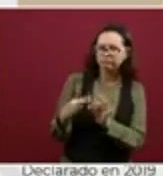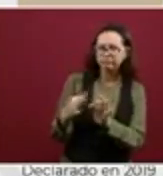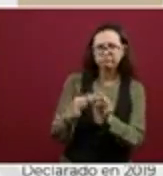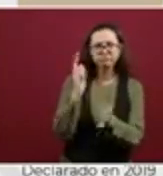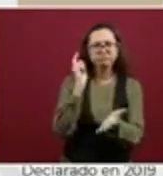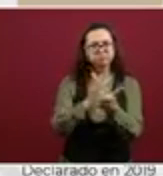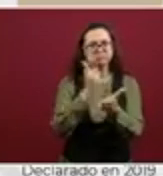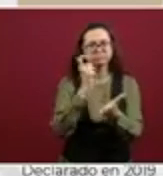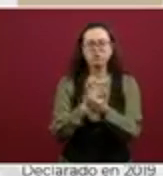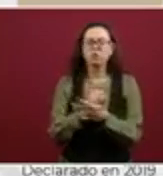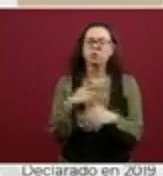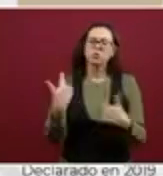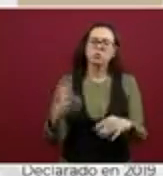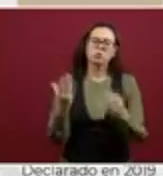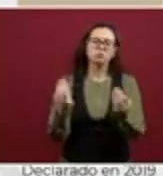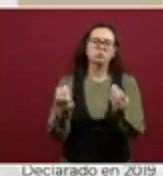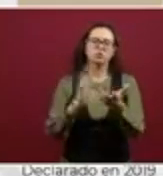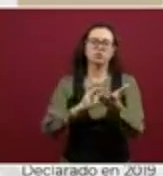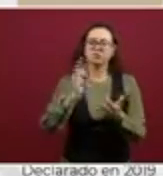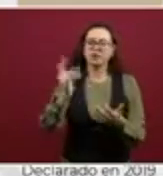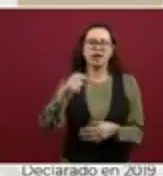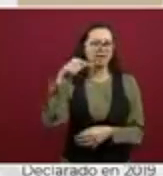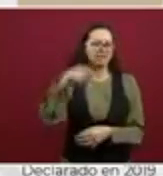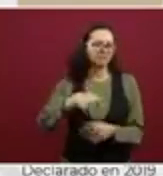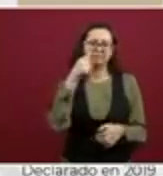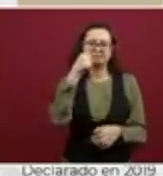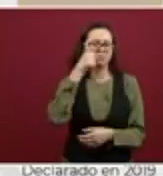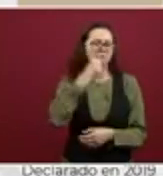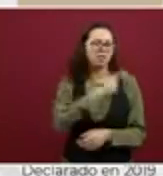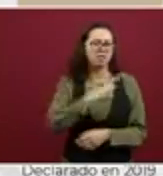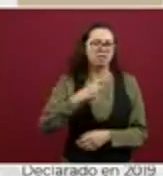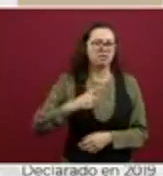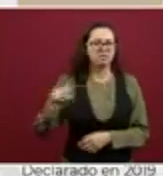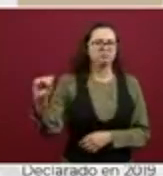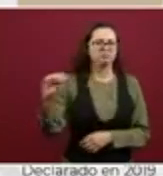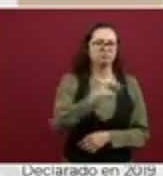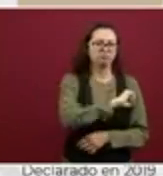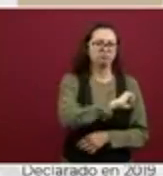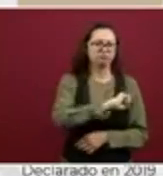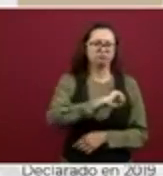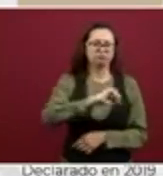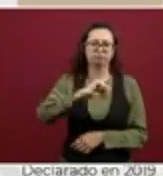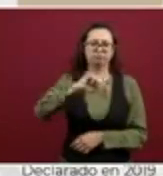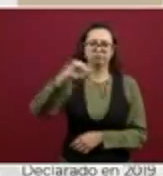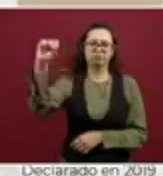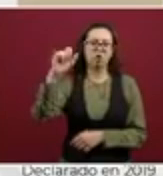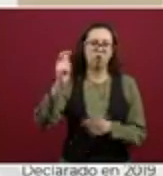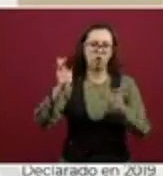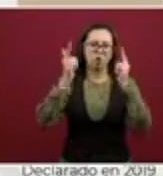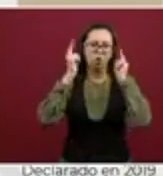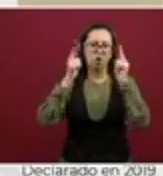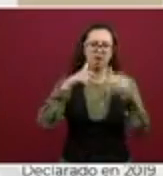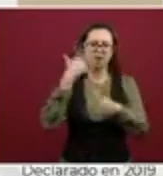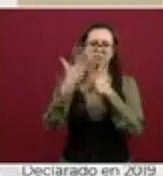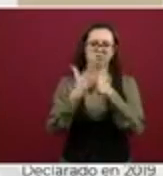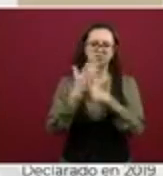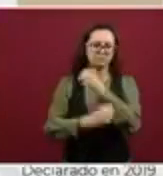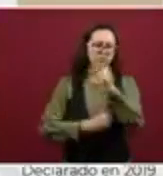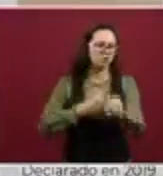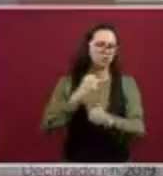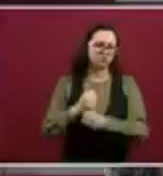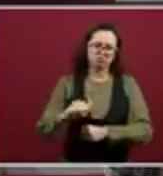esta gráfica siempre debe ir en ascenso. Esperamos que sea esta rebasada el año que entra y